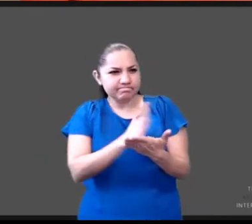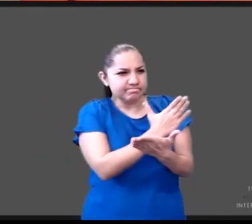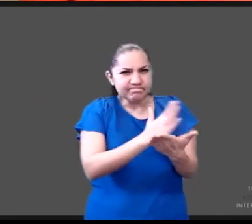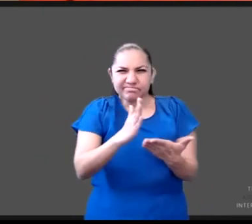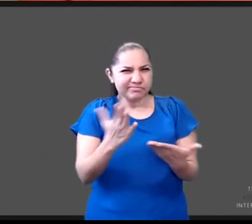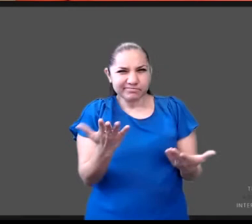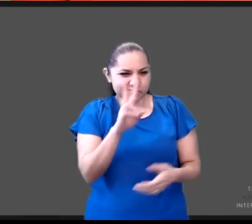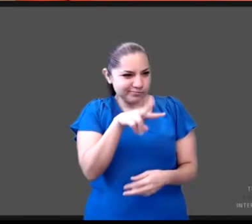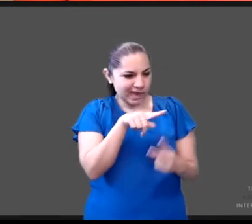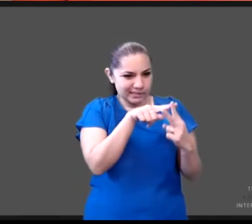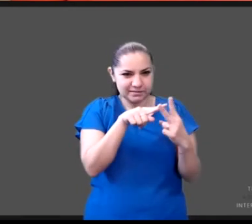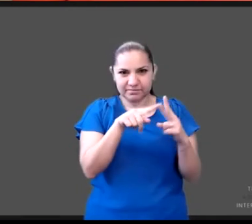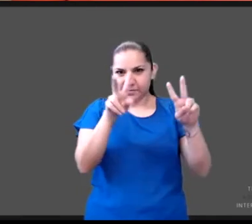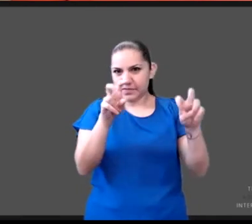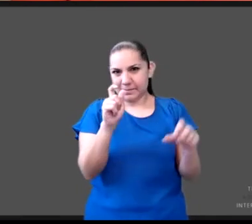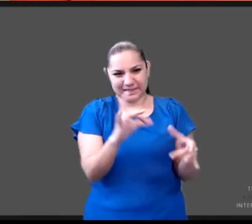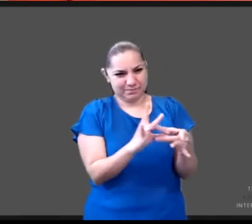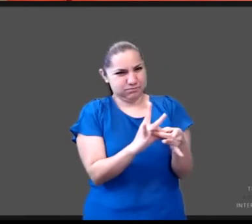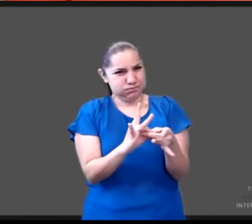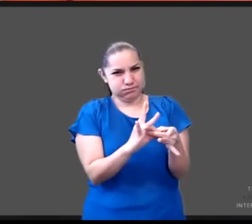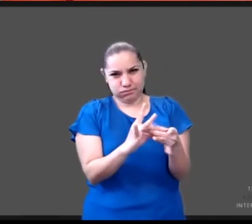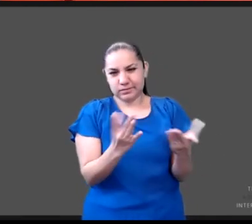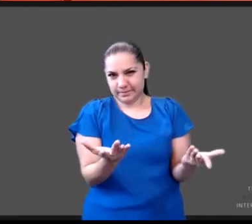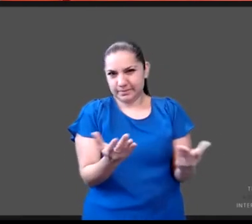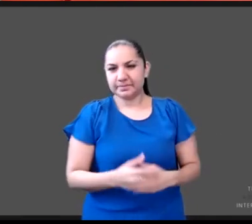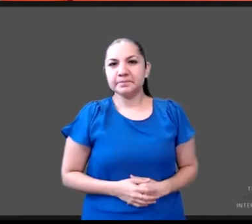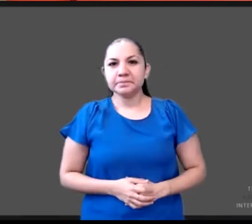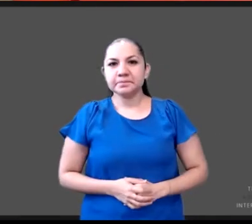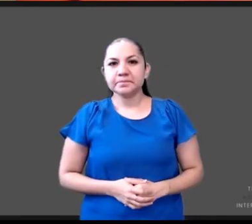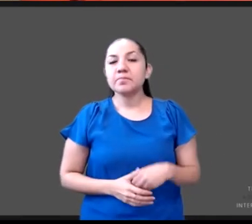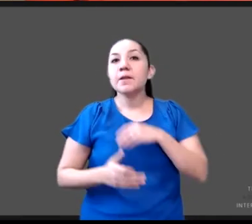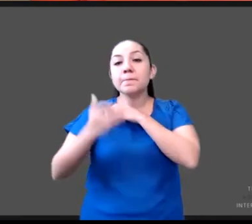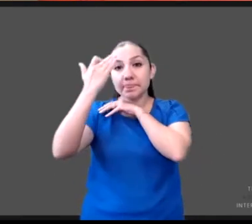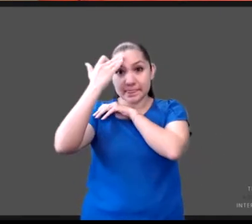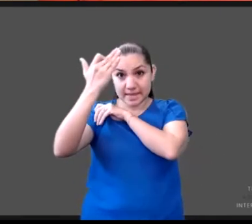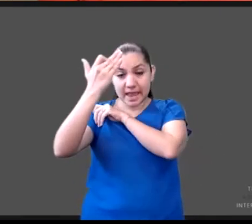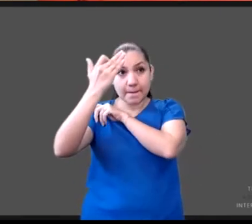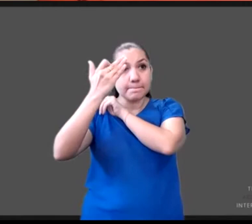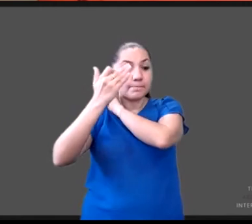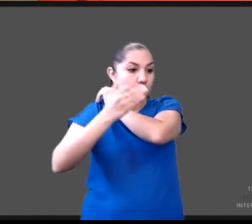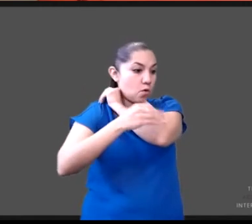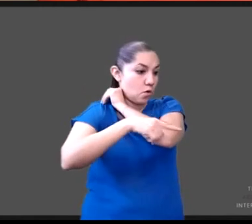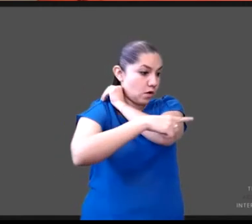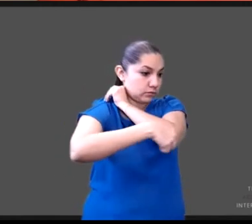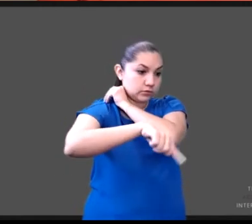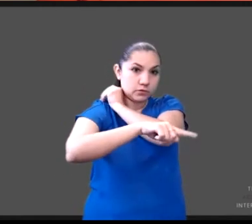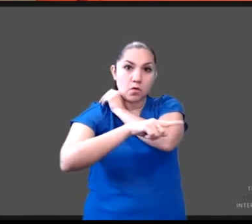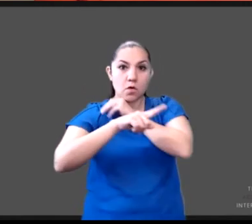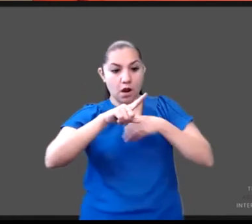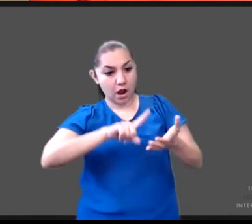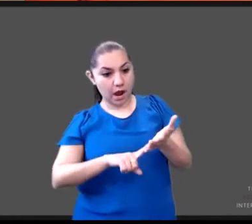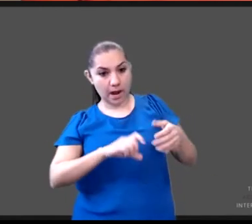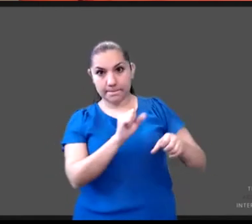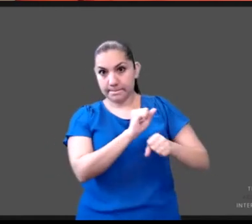las cosas interesantes de dentro de la tragedia de la pandemia es el interés que se ha puesto en el tema de salud mental,